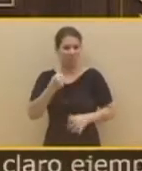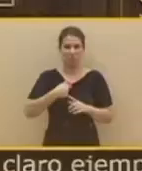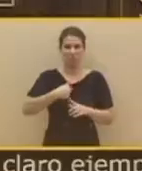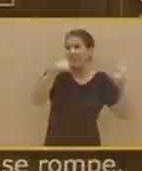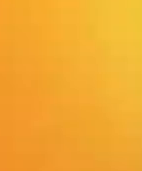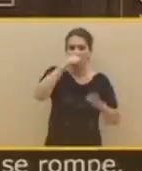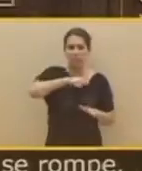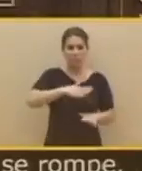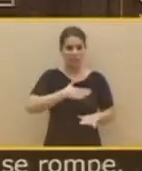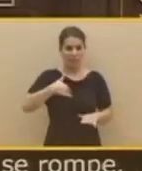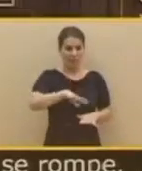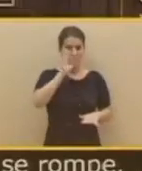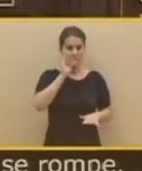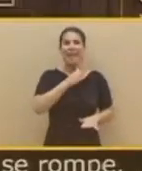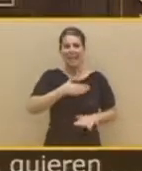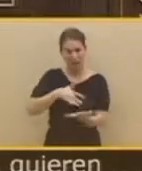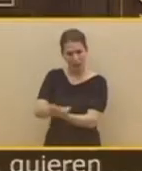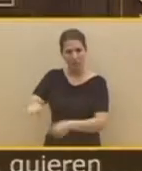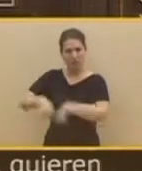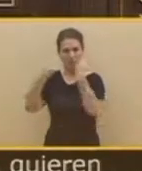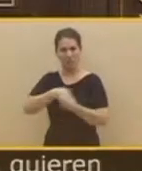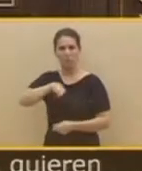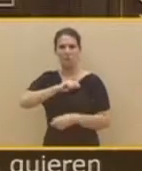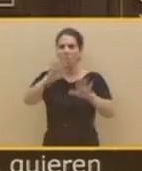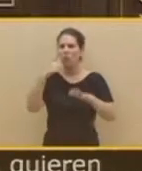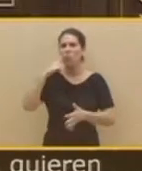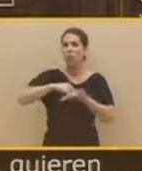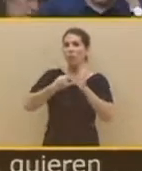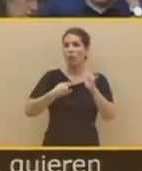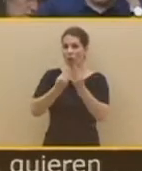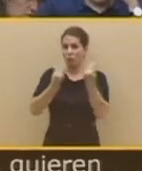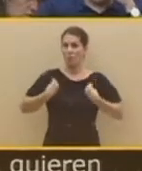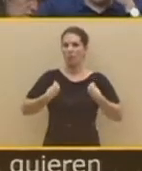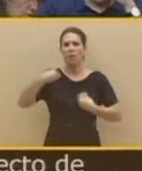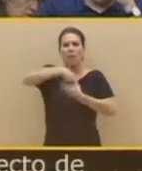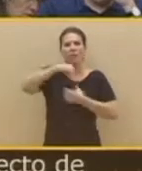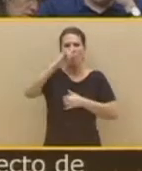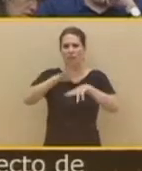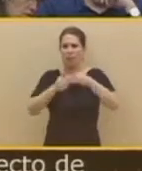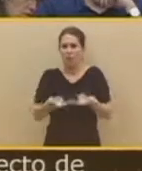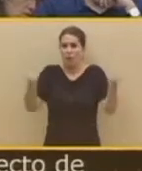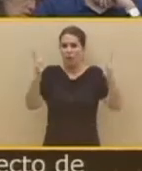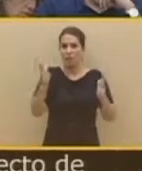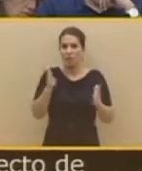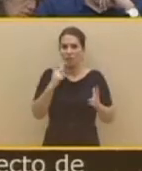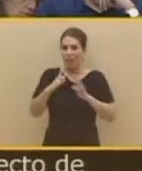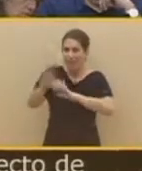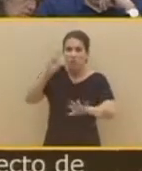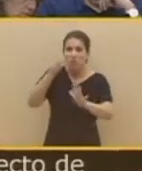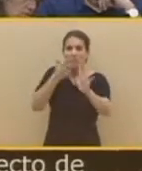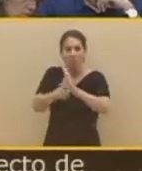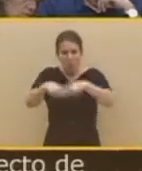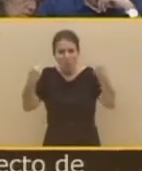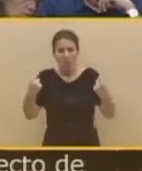de todos. Pero miren, señorías, un proyecto de convivencia se basa en la democracia. Al decidir no se rompe nada, señorías. Son